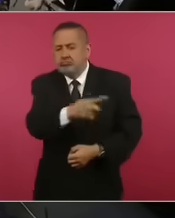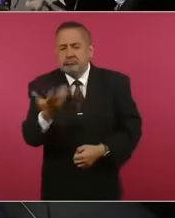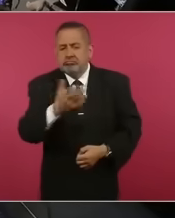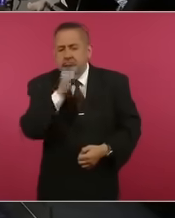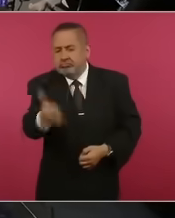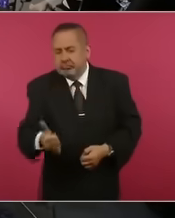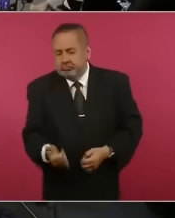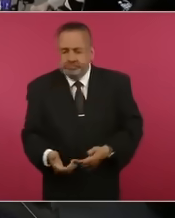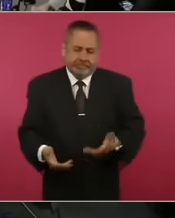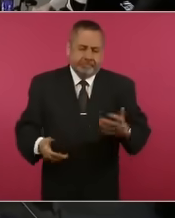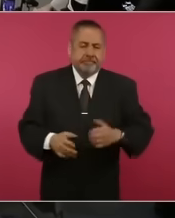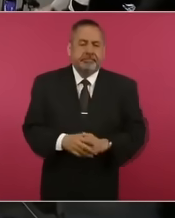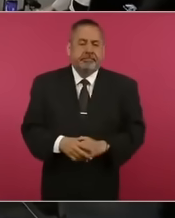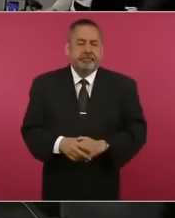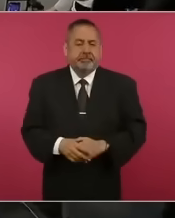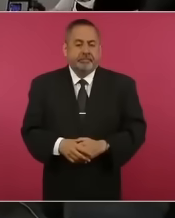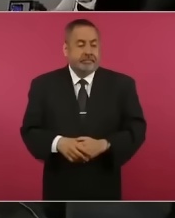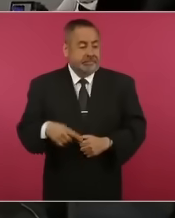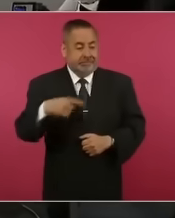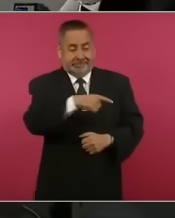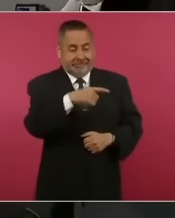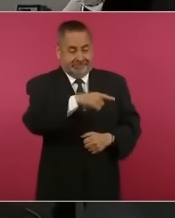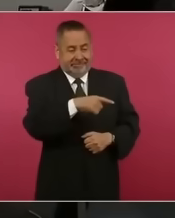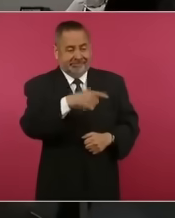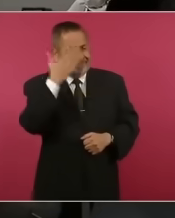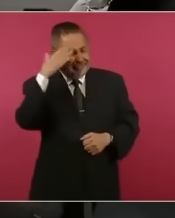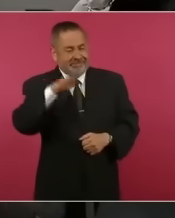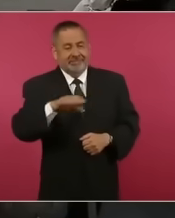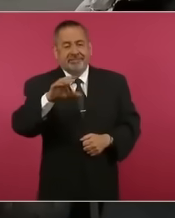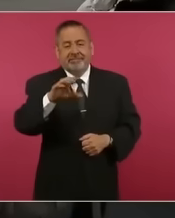Esto es lo que autorizó la señora Karavis.